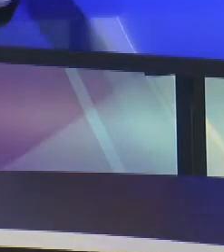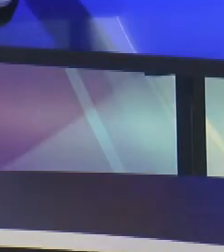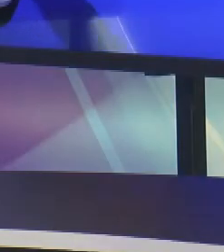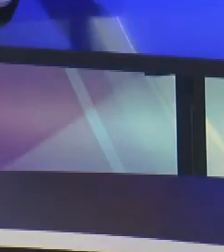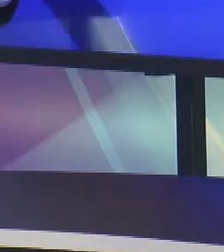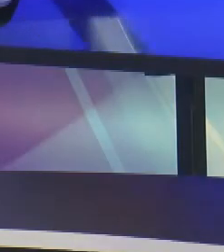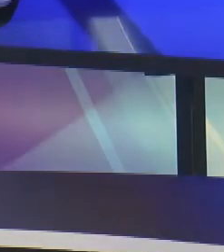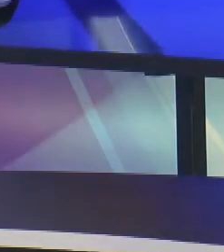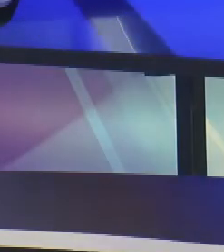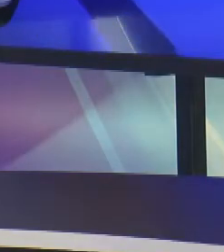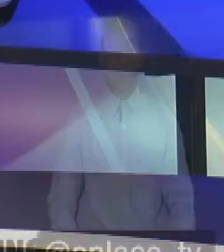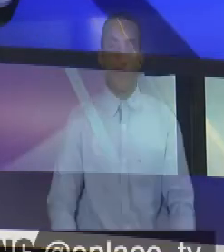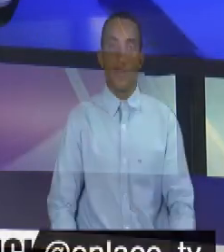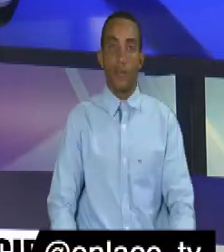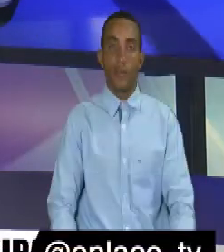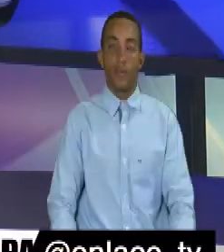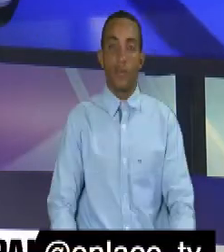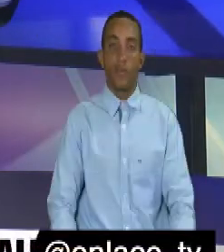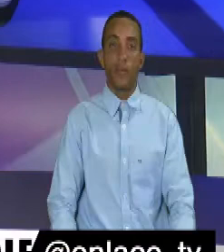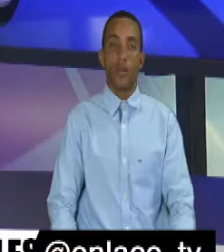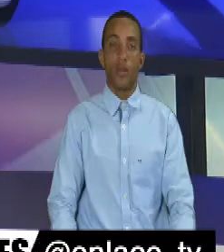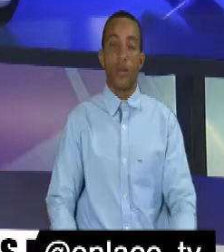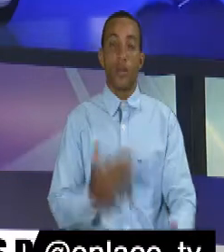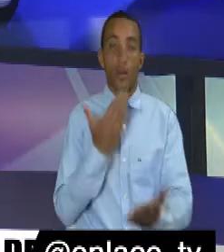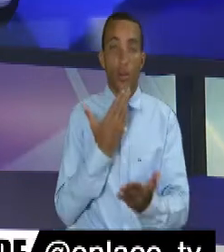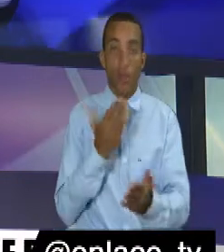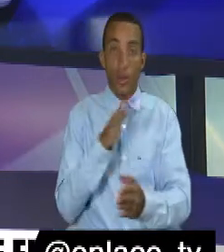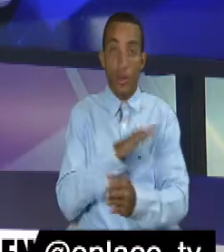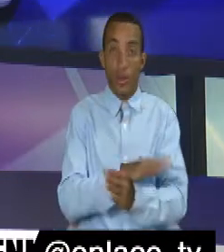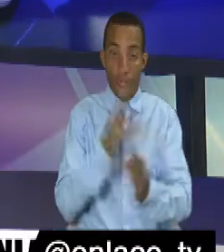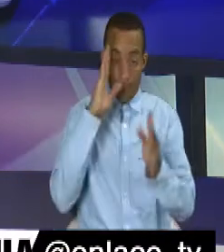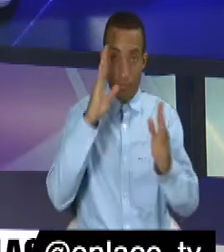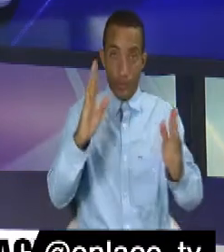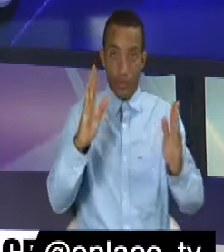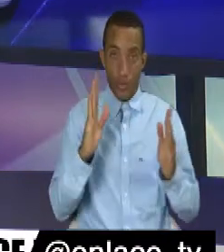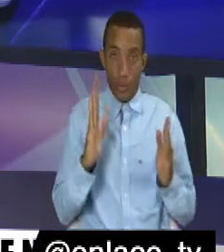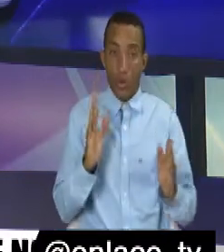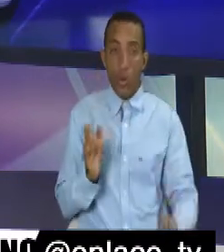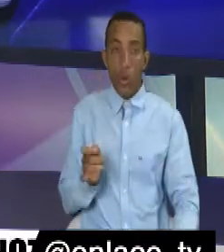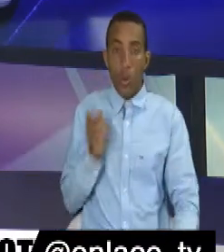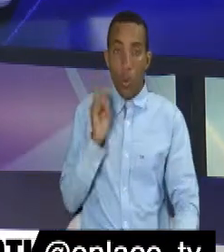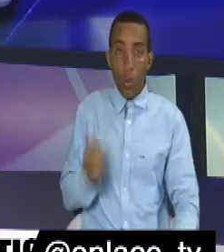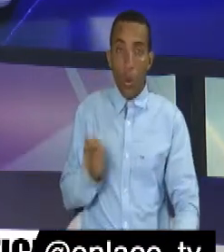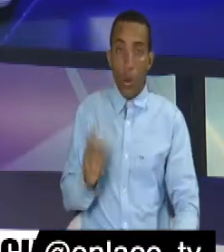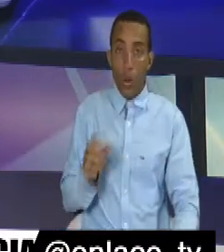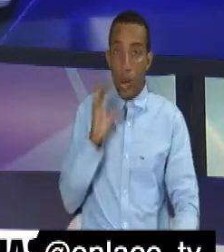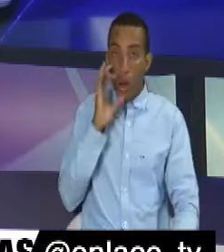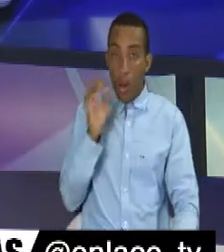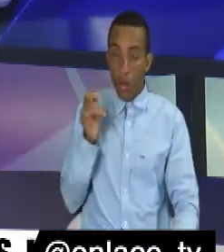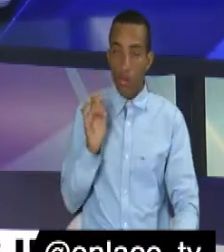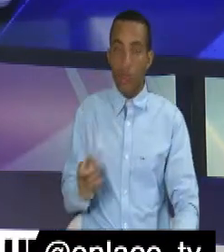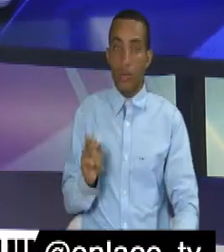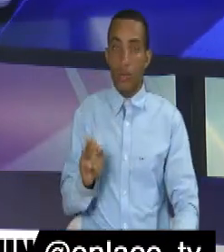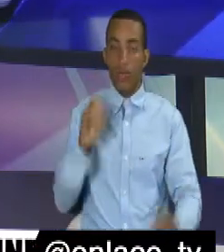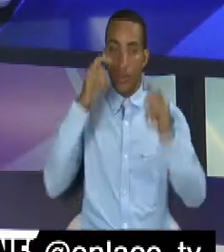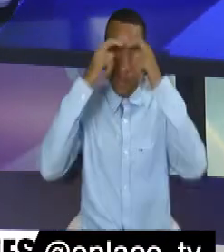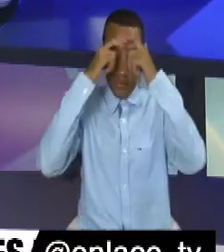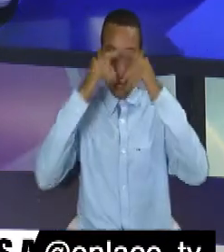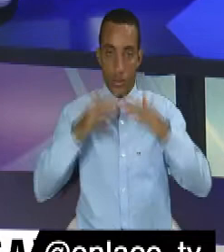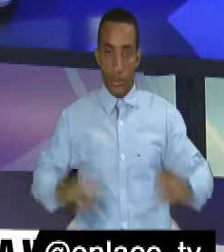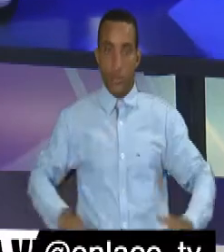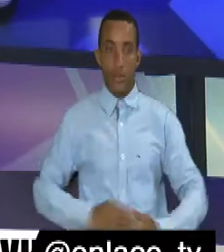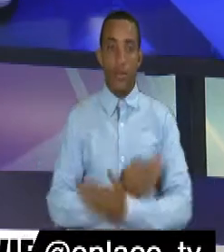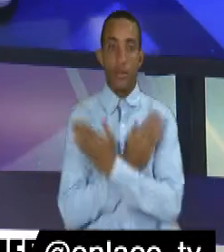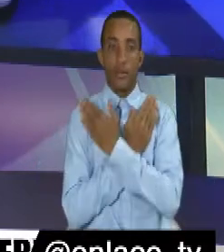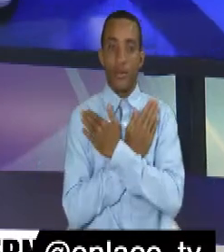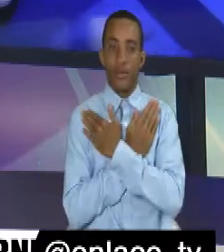Muy buenas tardes, mucha atención, que hace pocos minutos un juez de la República levanta la suspensión de la revocatoria. El levantamiento